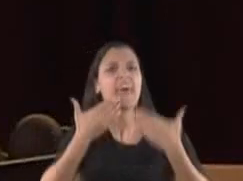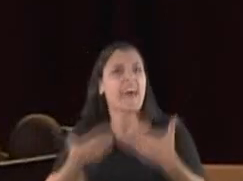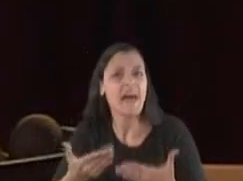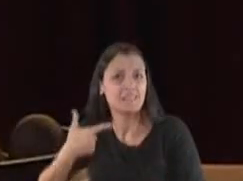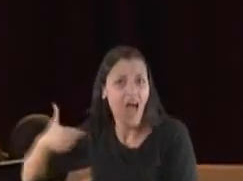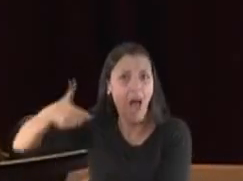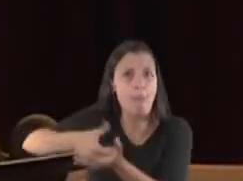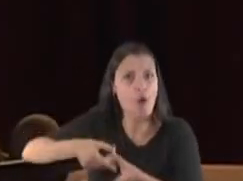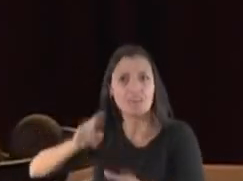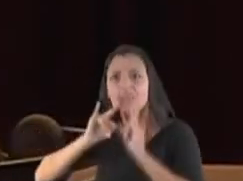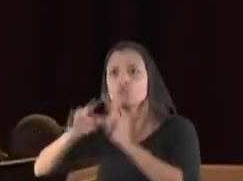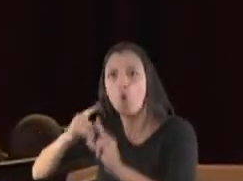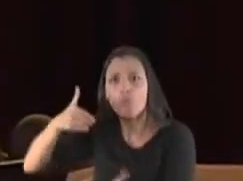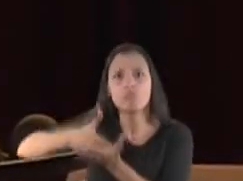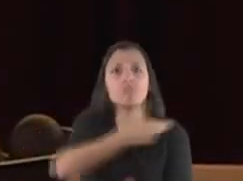Estado Nacional.